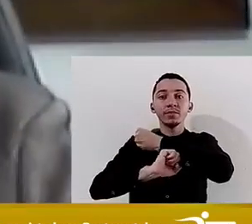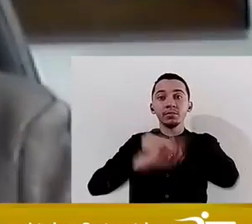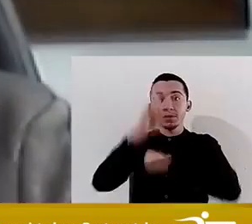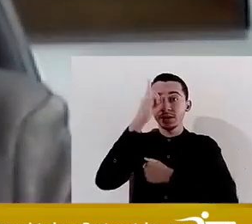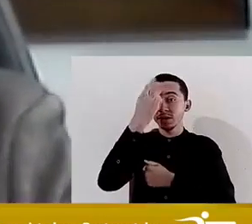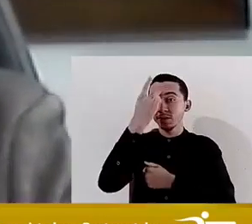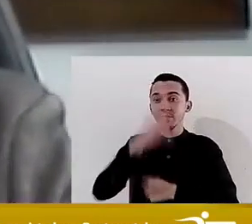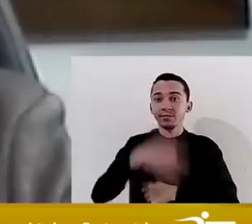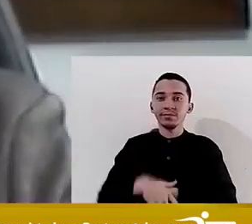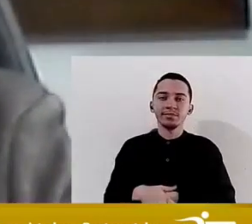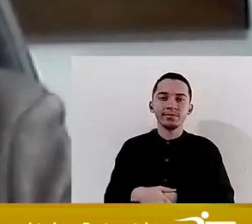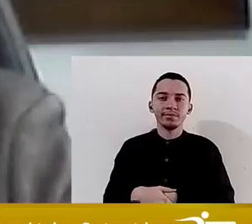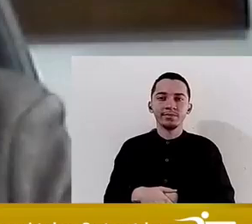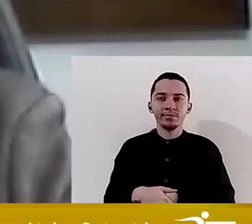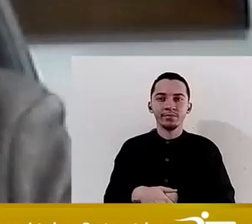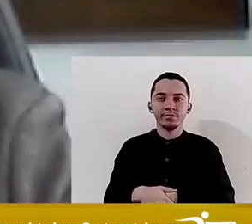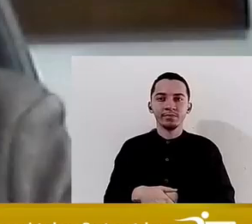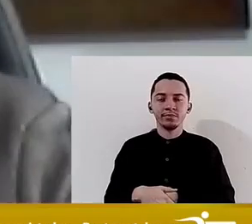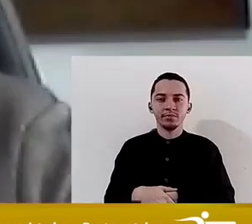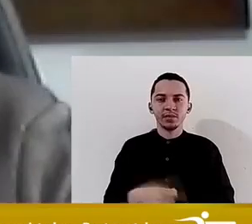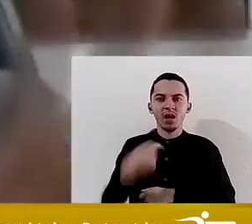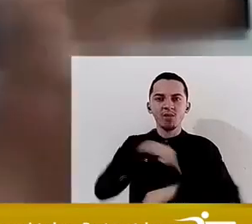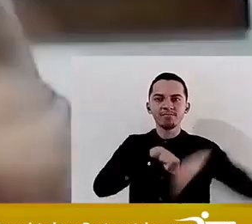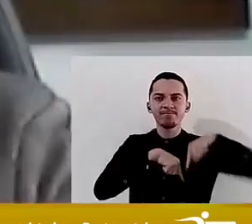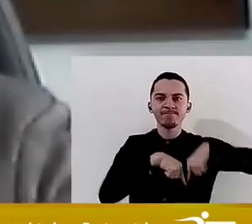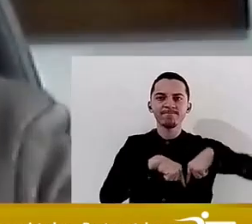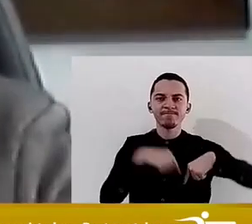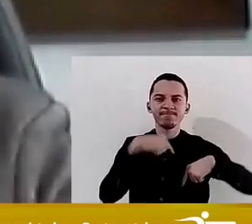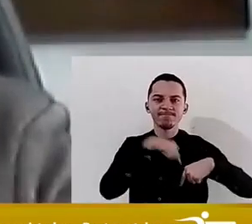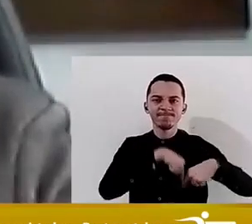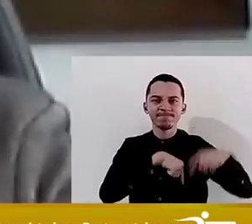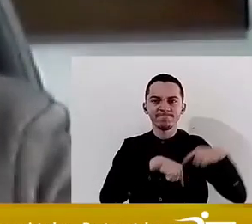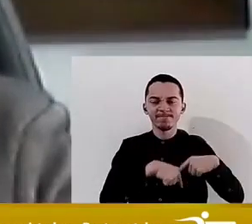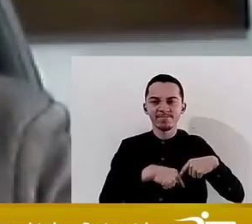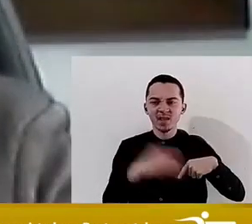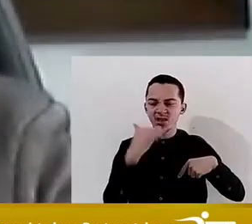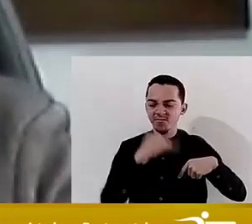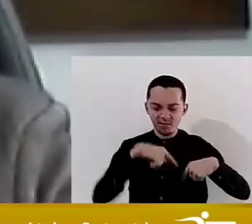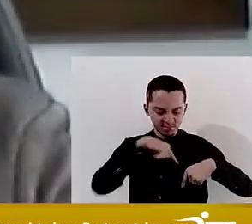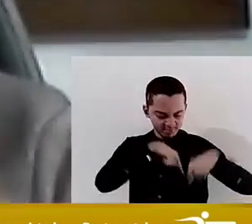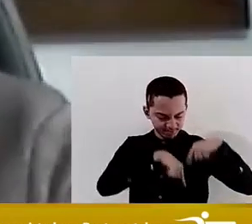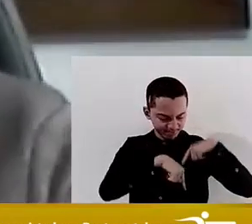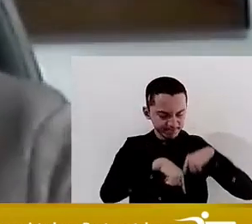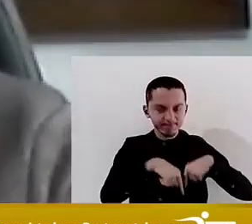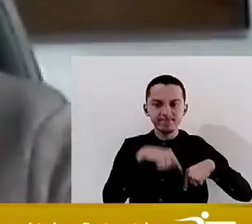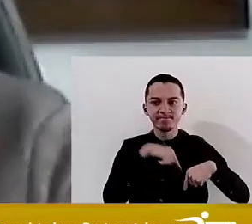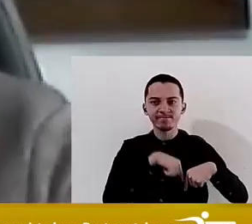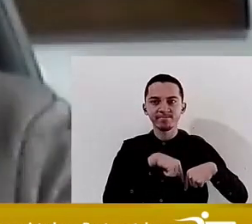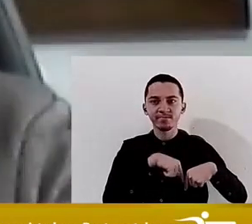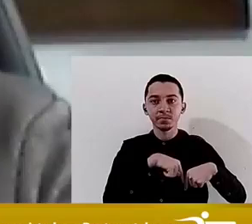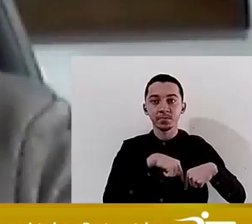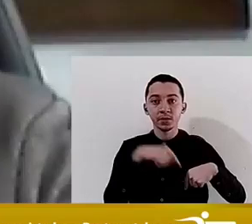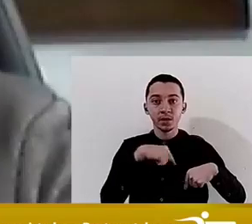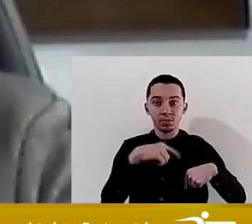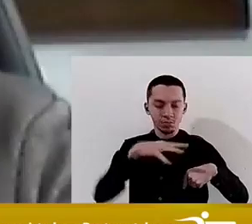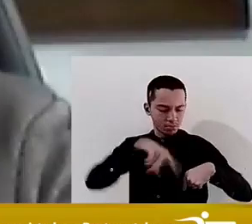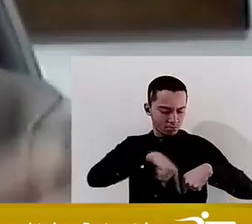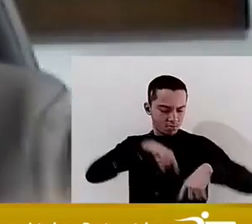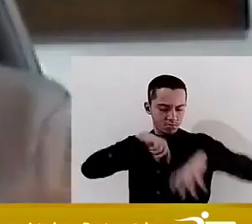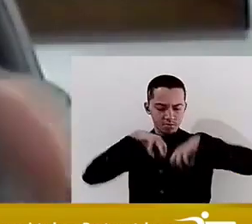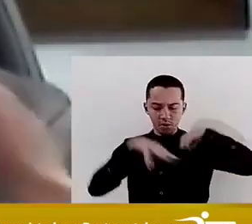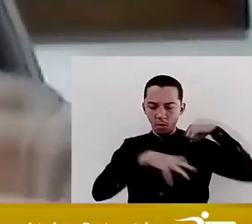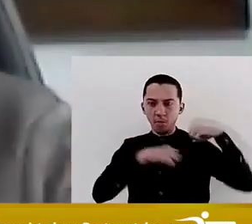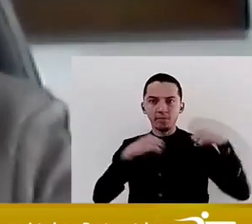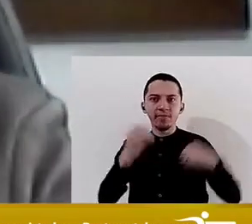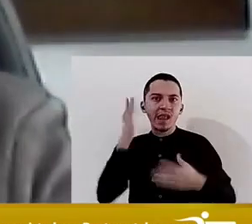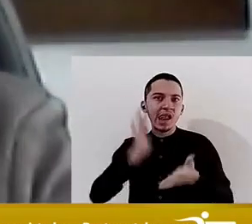tenían zarzas y espinos. No se limpiaron. Entonces la fe